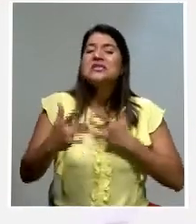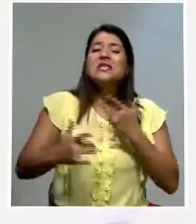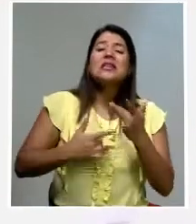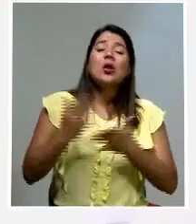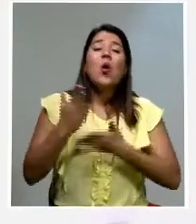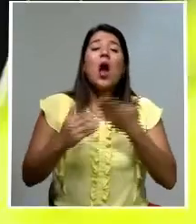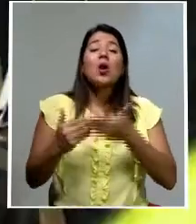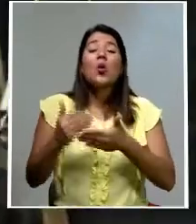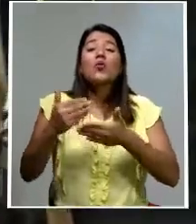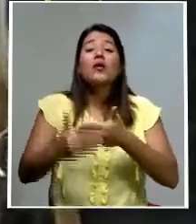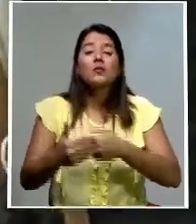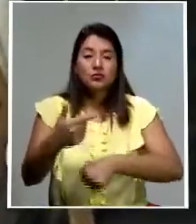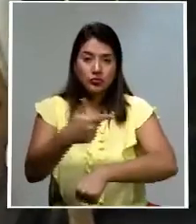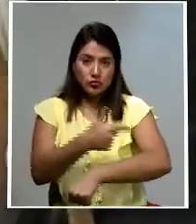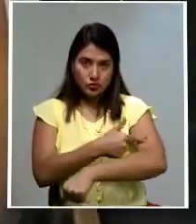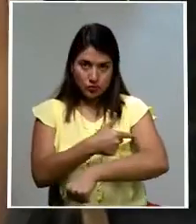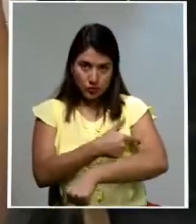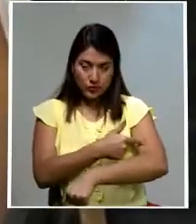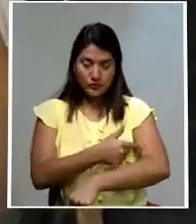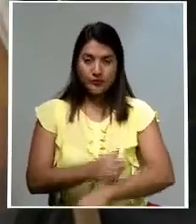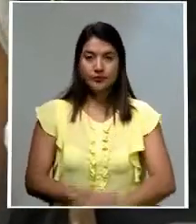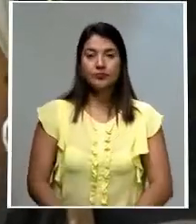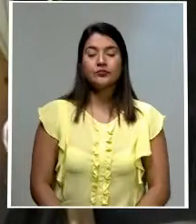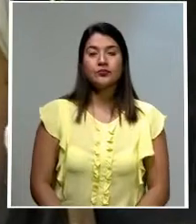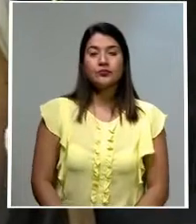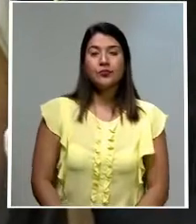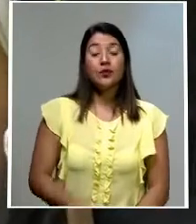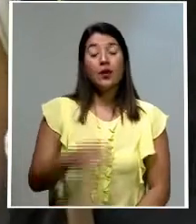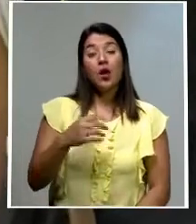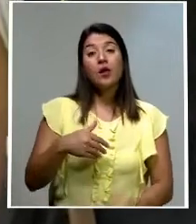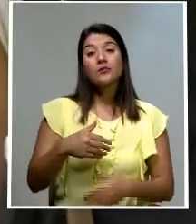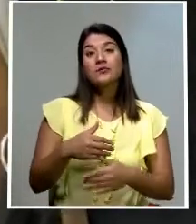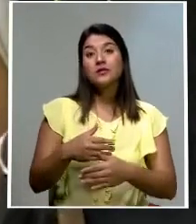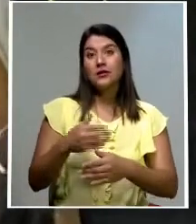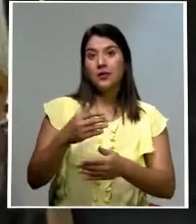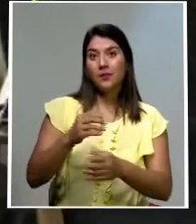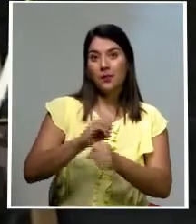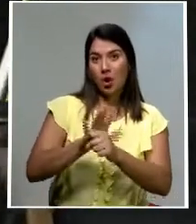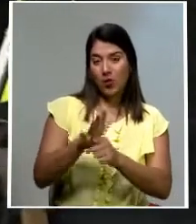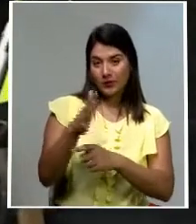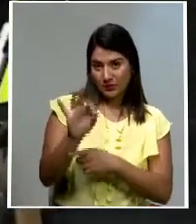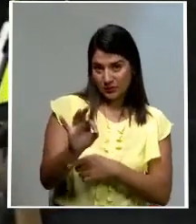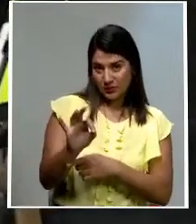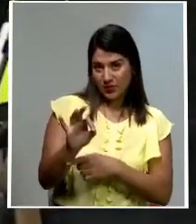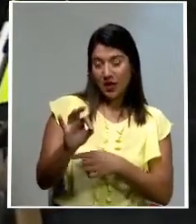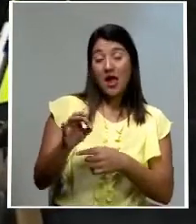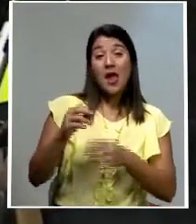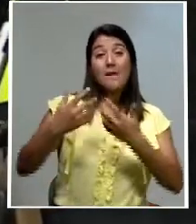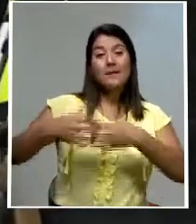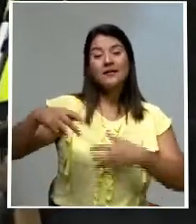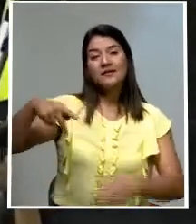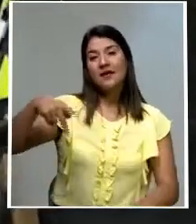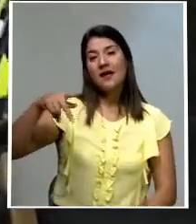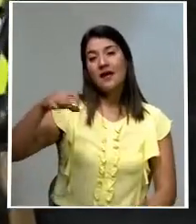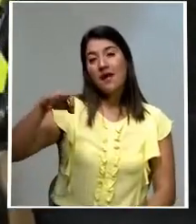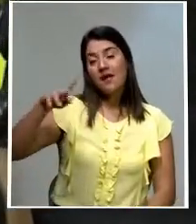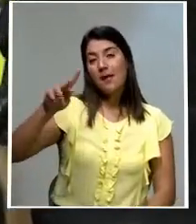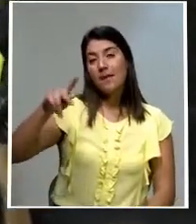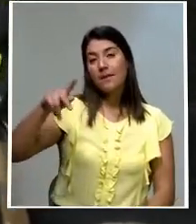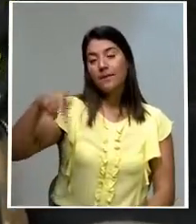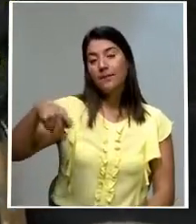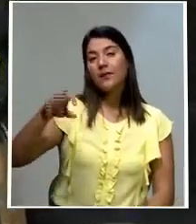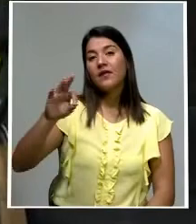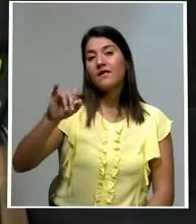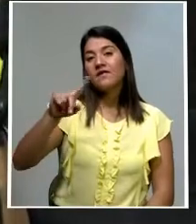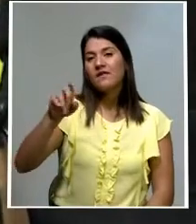la vacunación e inmunización con la vacuna contra la COVID-19 de Pfizer. El dolor de cabeza, seguido de trastornos en el